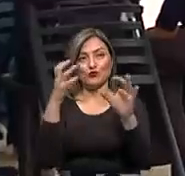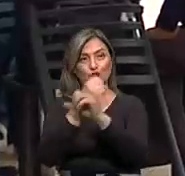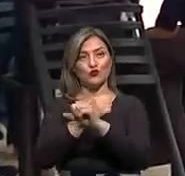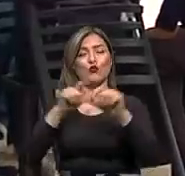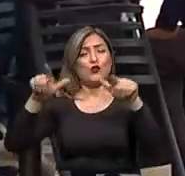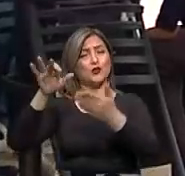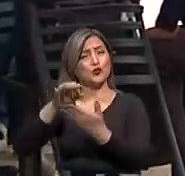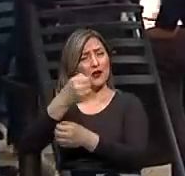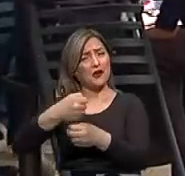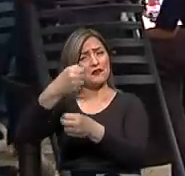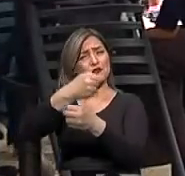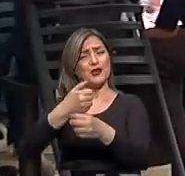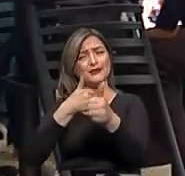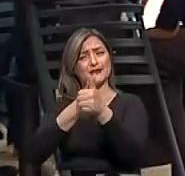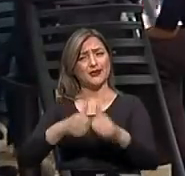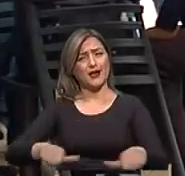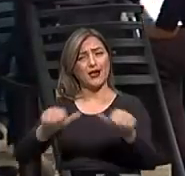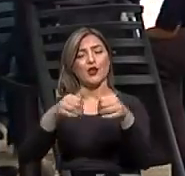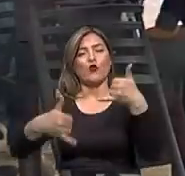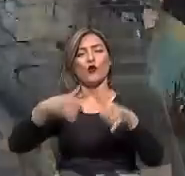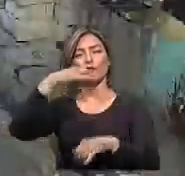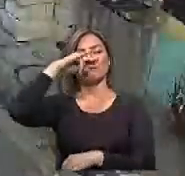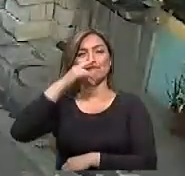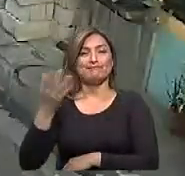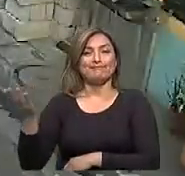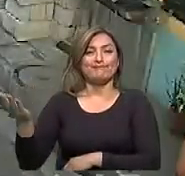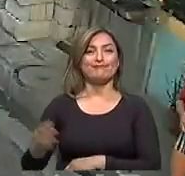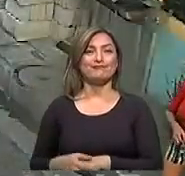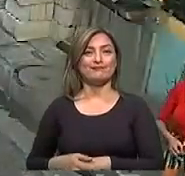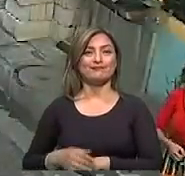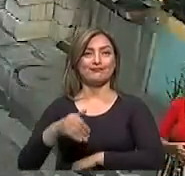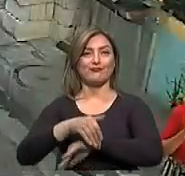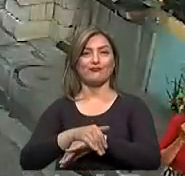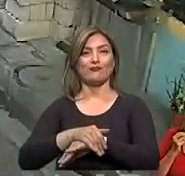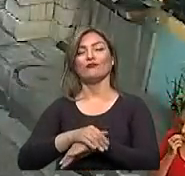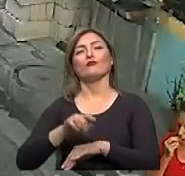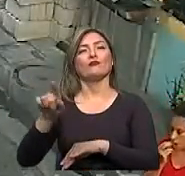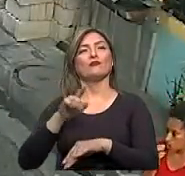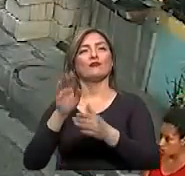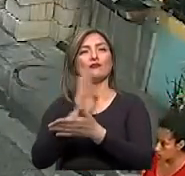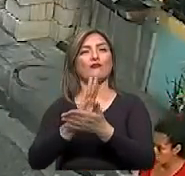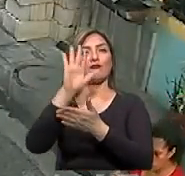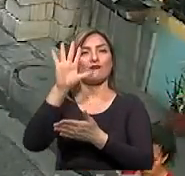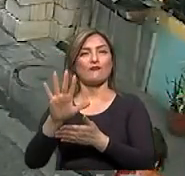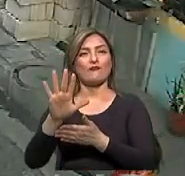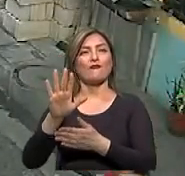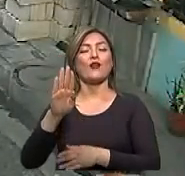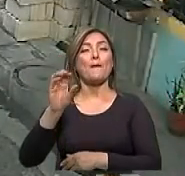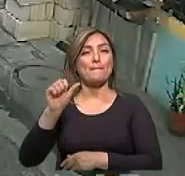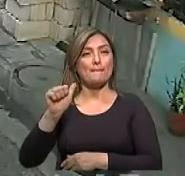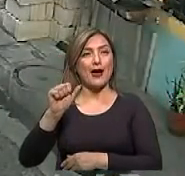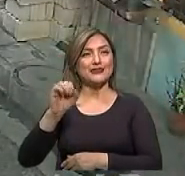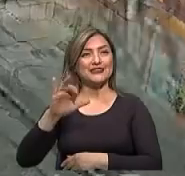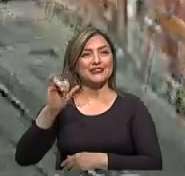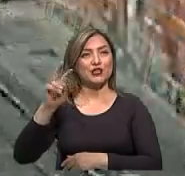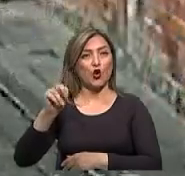zona de cafeterías y cerca de un área de juegos infantiles. Horas más tarde, en el bloque 5 de Bastión Popular, lo que parecía ser una tarde